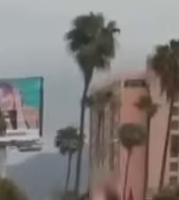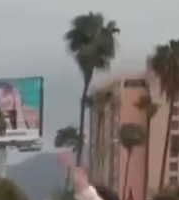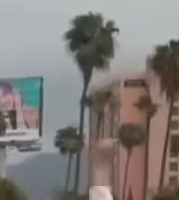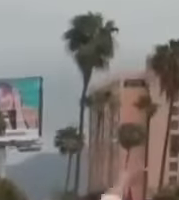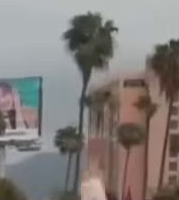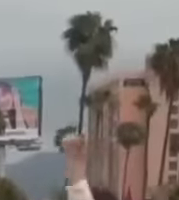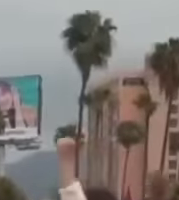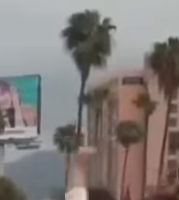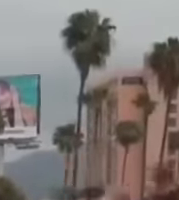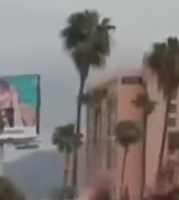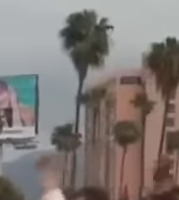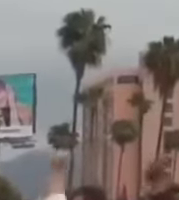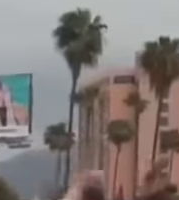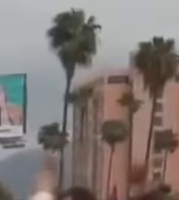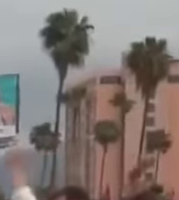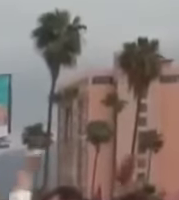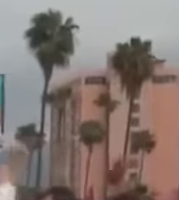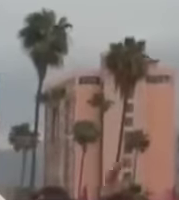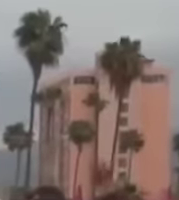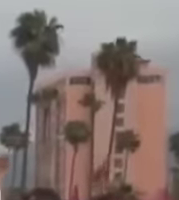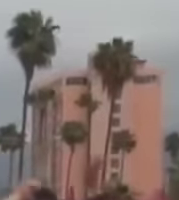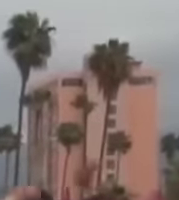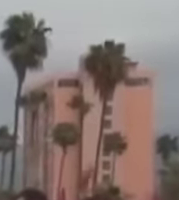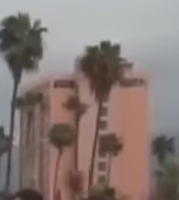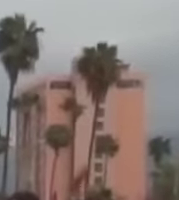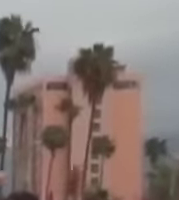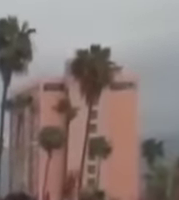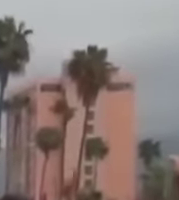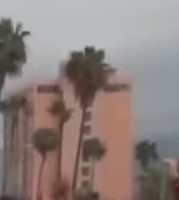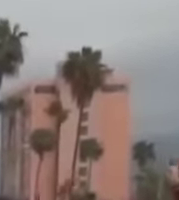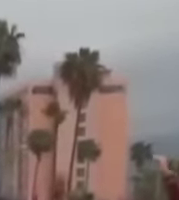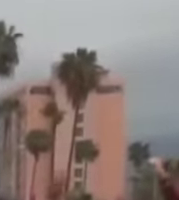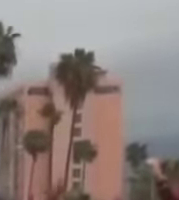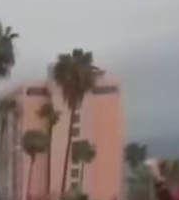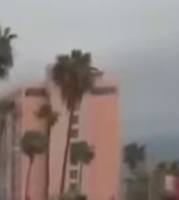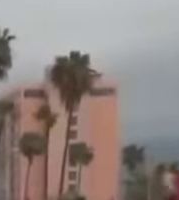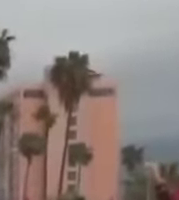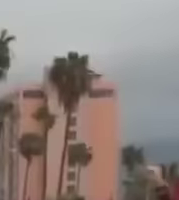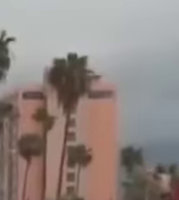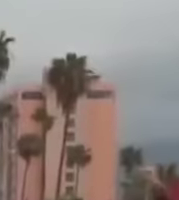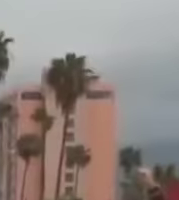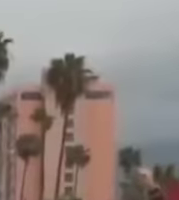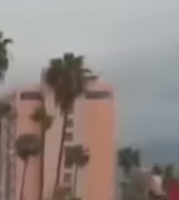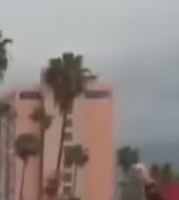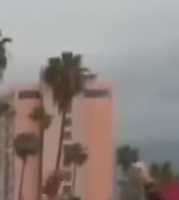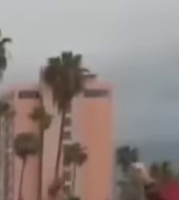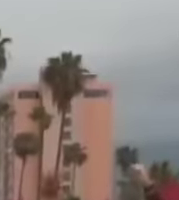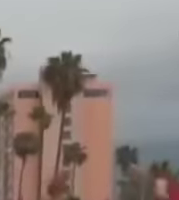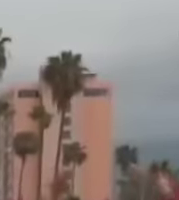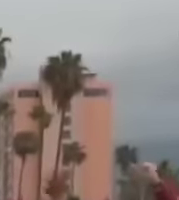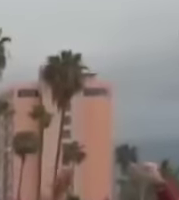la próxima presidente de México, Claudia Sheinbaum Pardo.